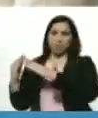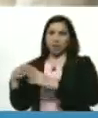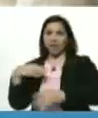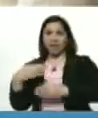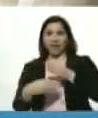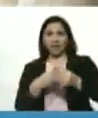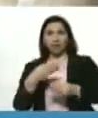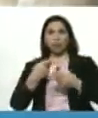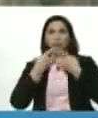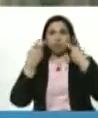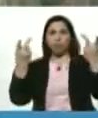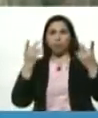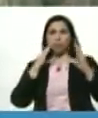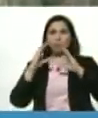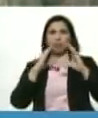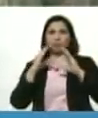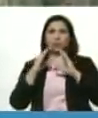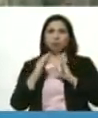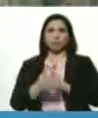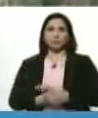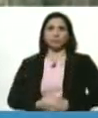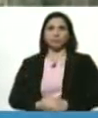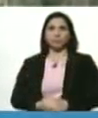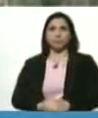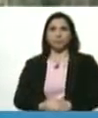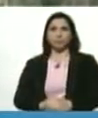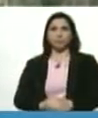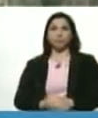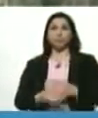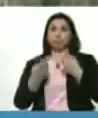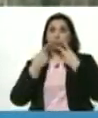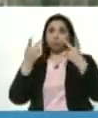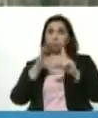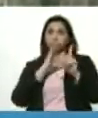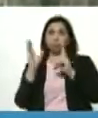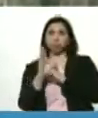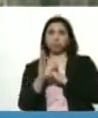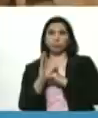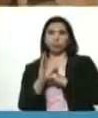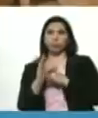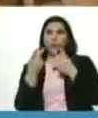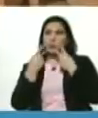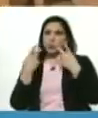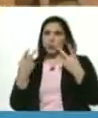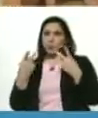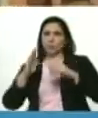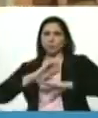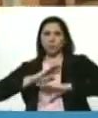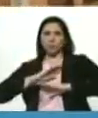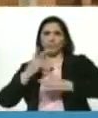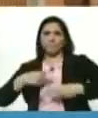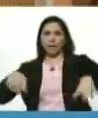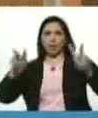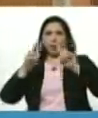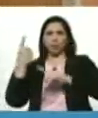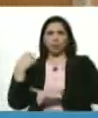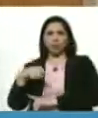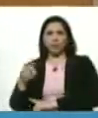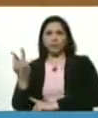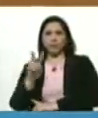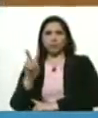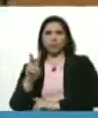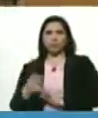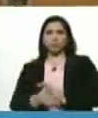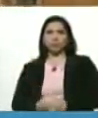comunicacional en un hecho cultural en un hecho de los valores que tiene venezuela